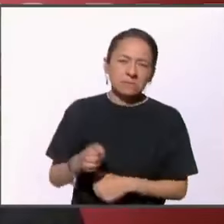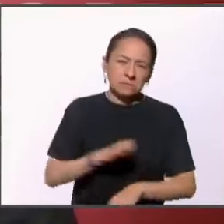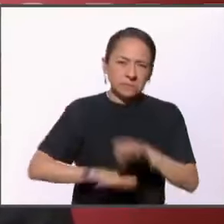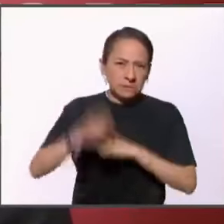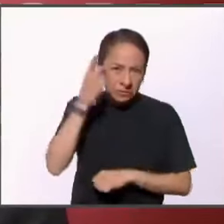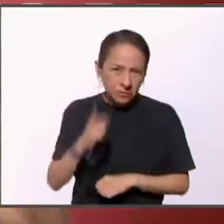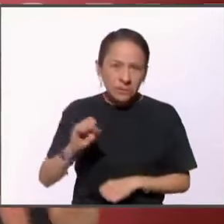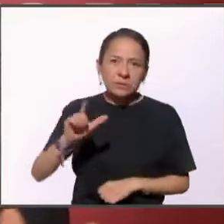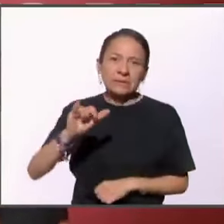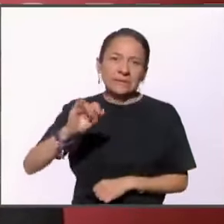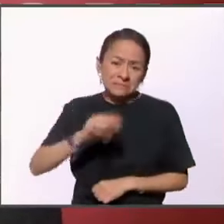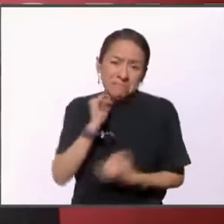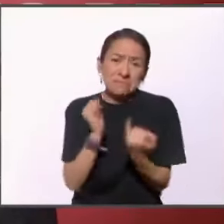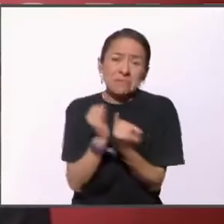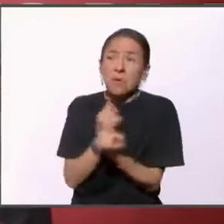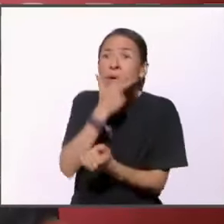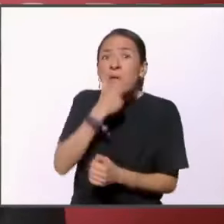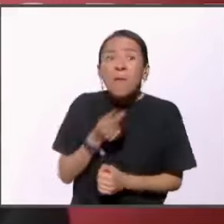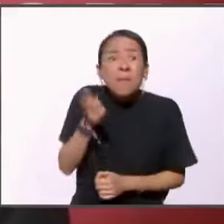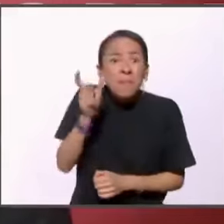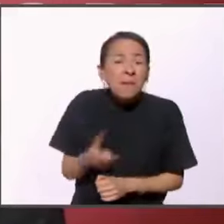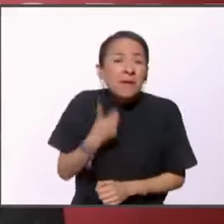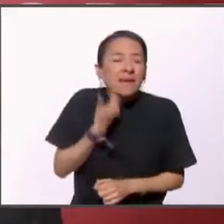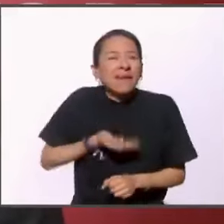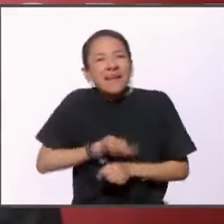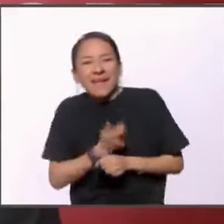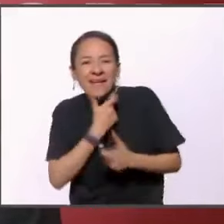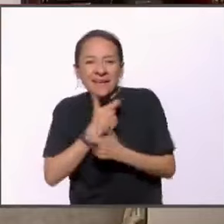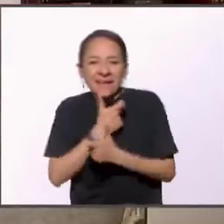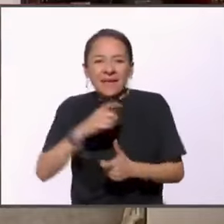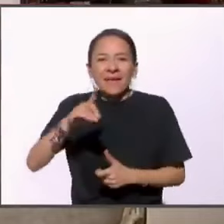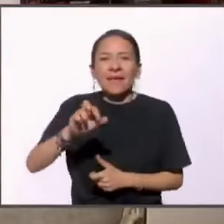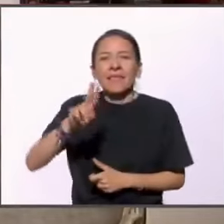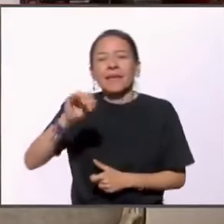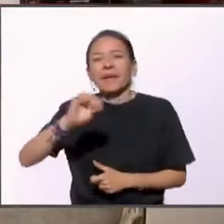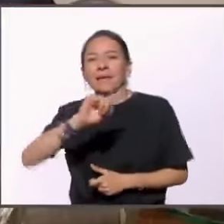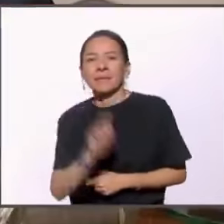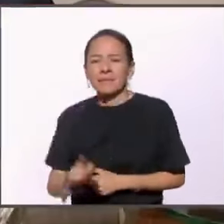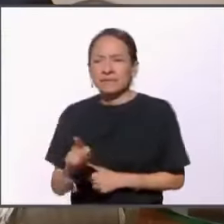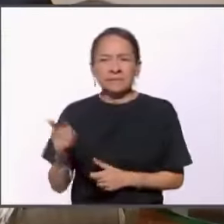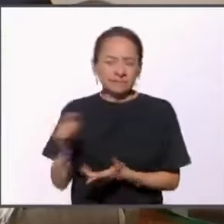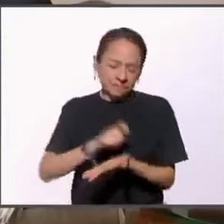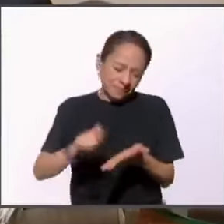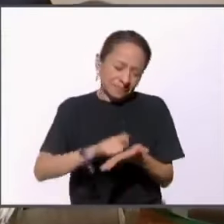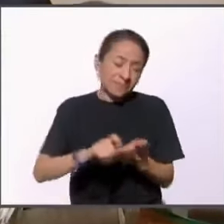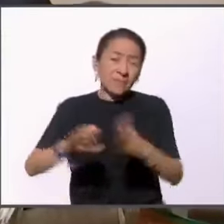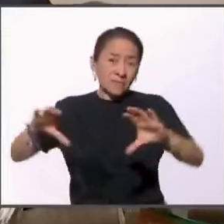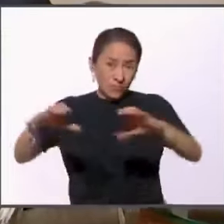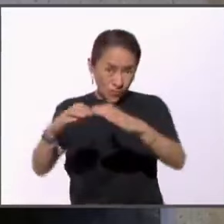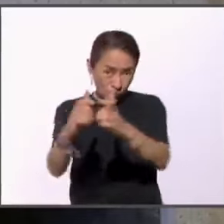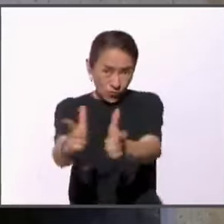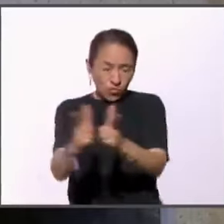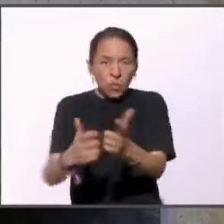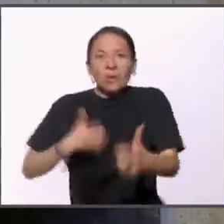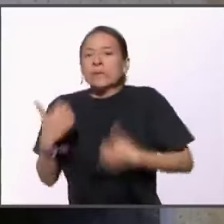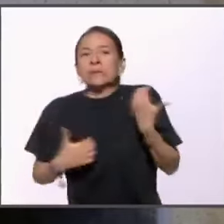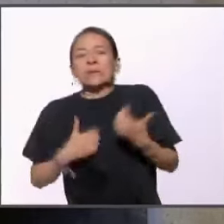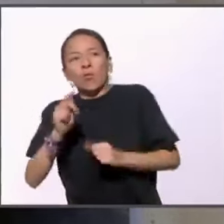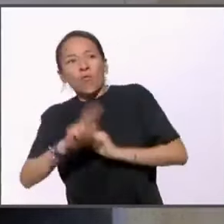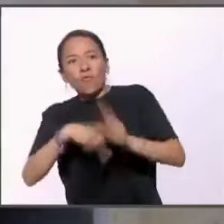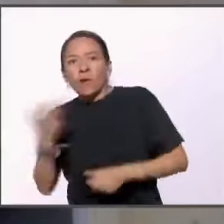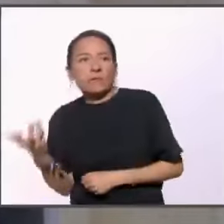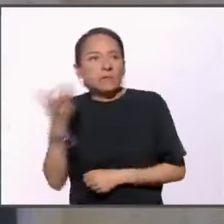y hasta del comediante Eugenio Derbez. El grupo oligárquico, en su desesperación, volvió a visitar a Peña para decirle que